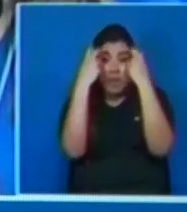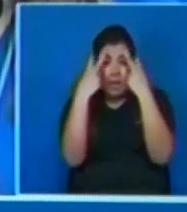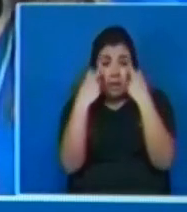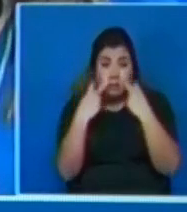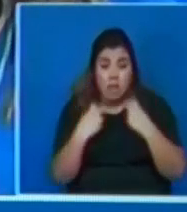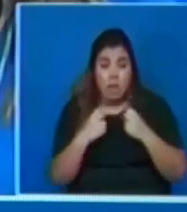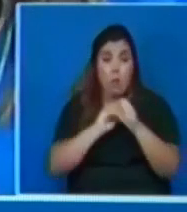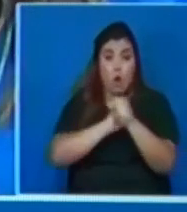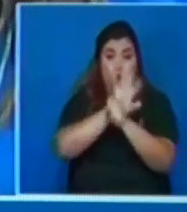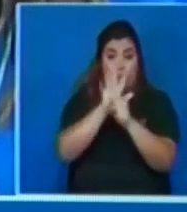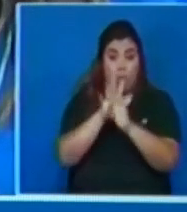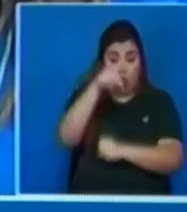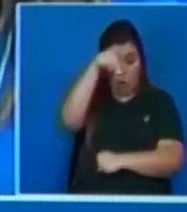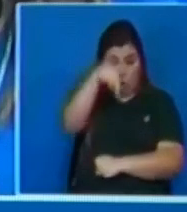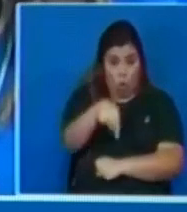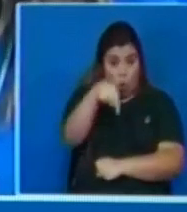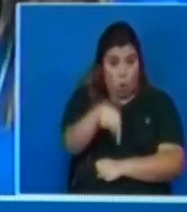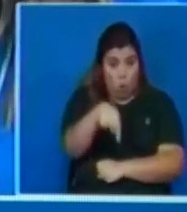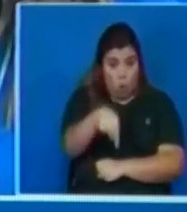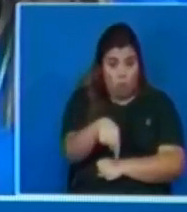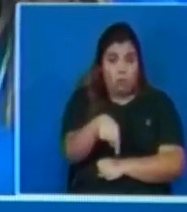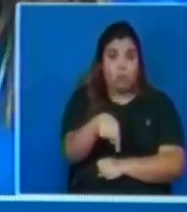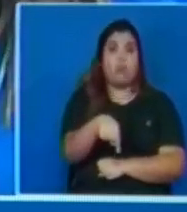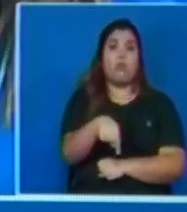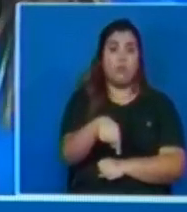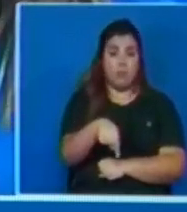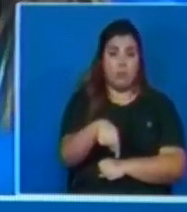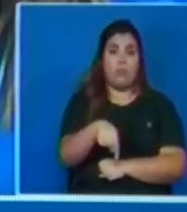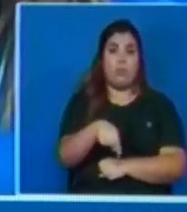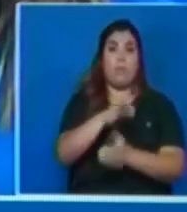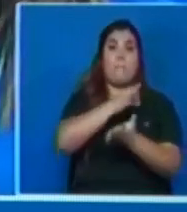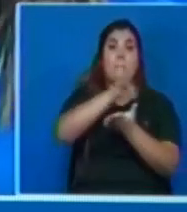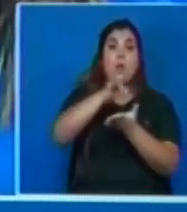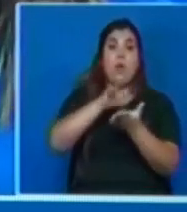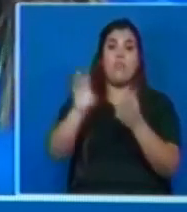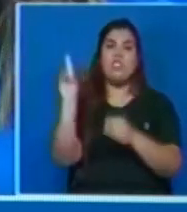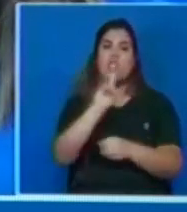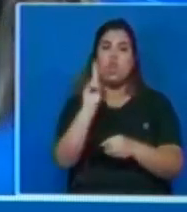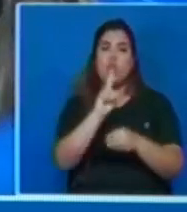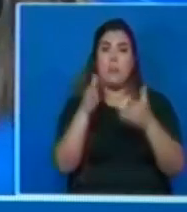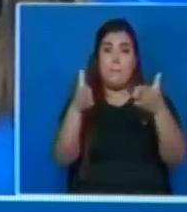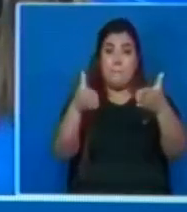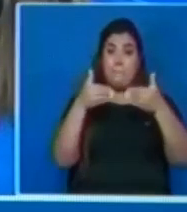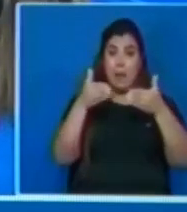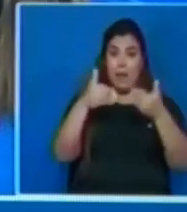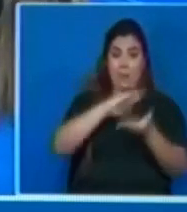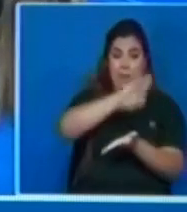realizadas el día de hoy corresponden a las provincias de Panamá